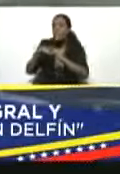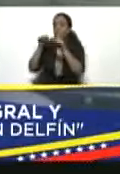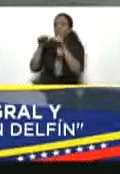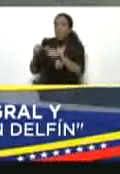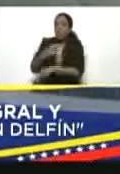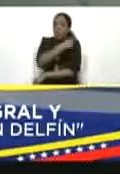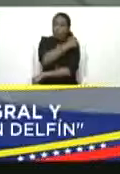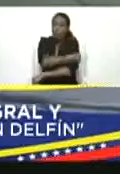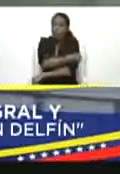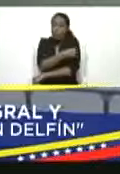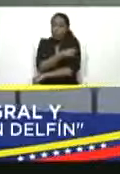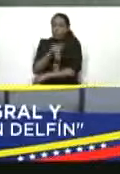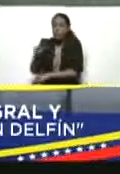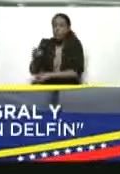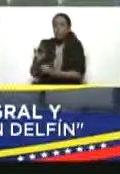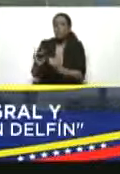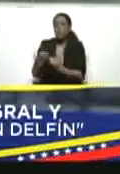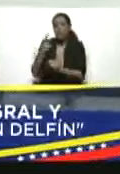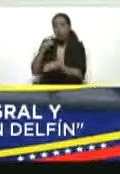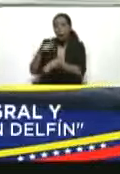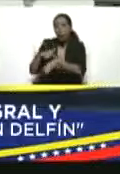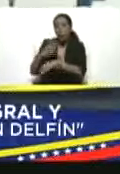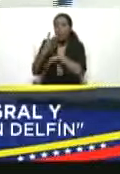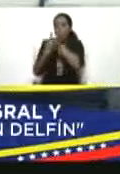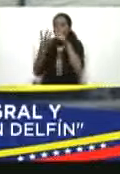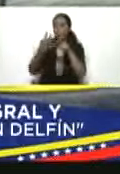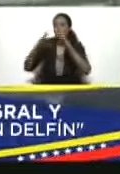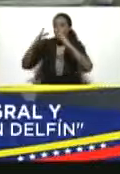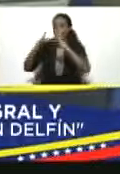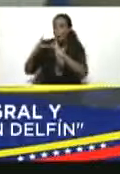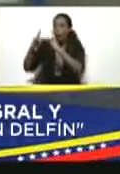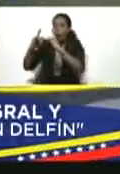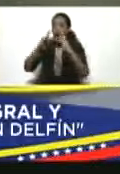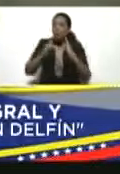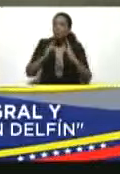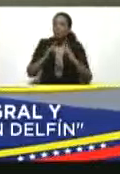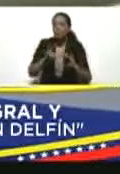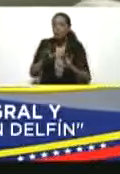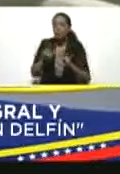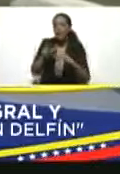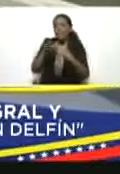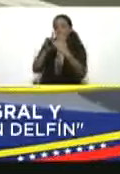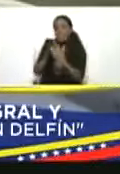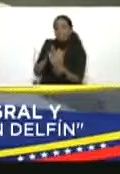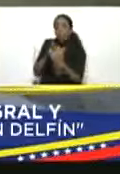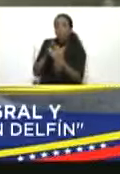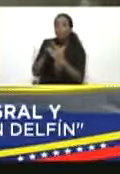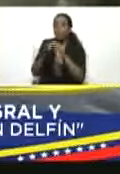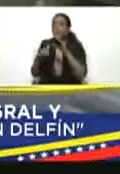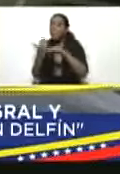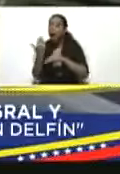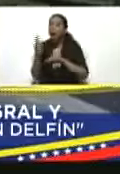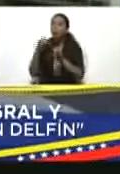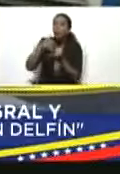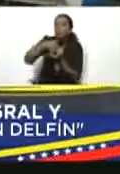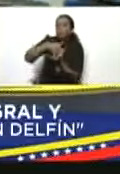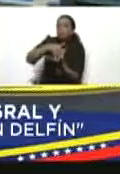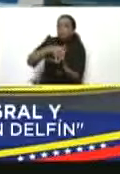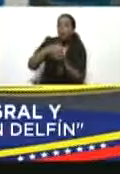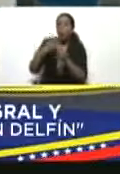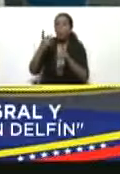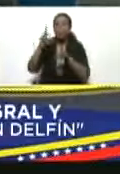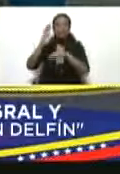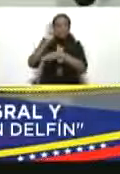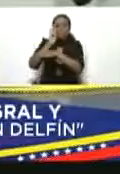hospitalización donde también se encuentra con cuatro camas muy similar pero para los pacientes que están moderados o están leves pero que